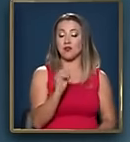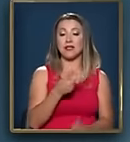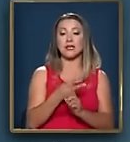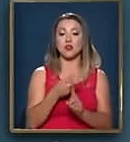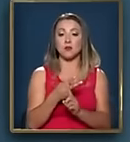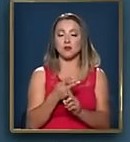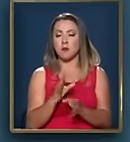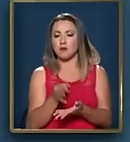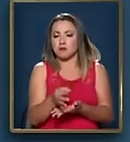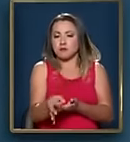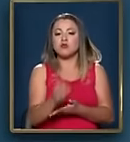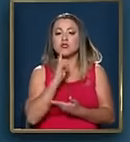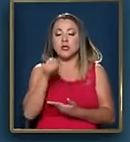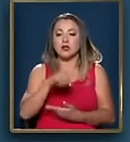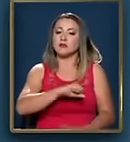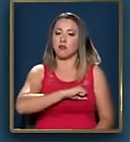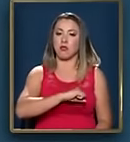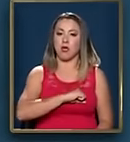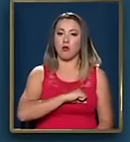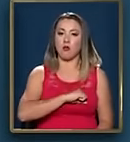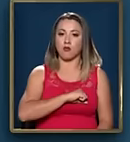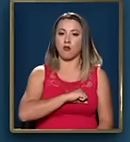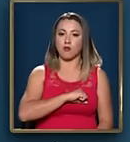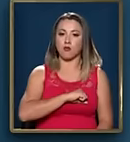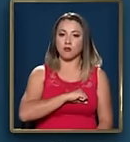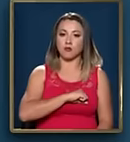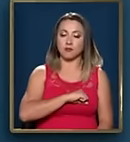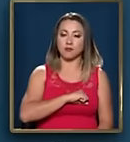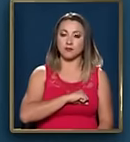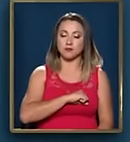Curicó se encuentra Santiago.